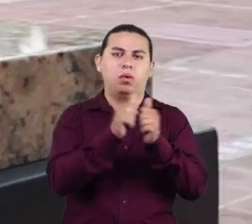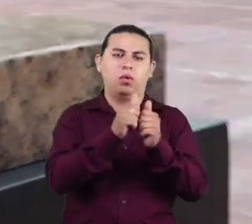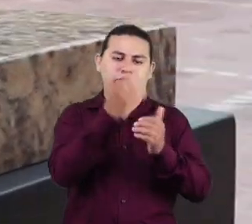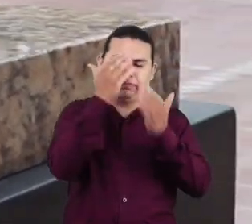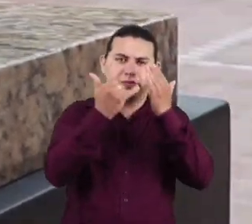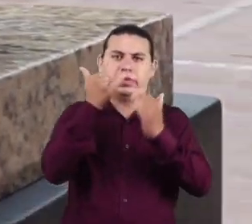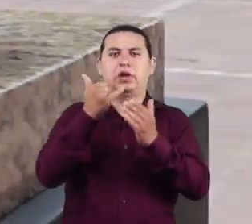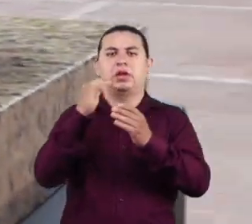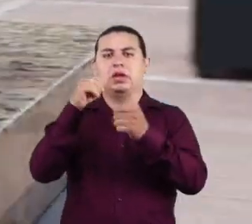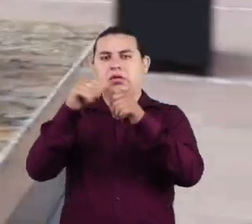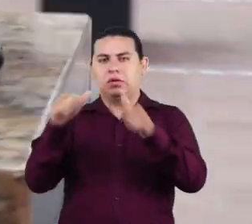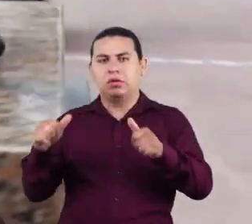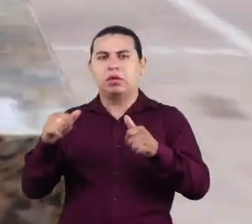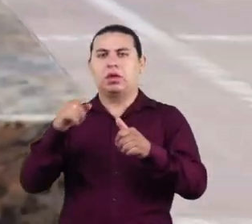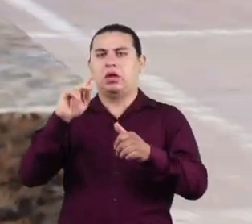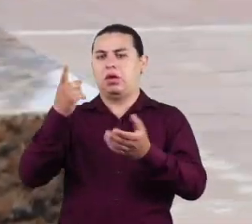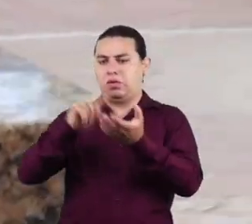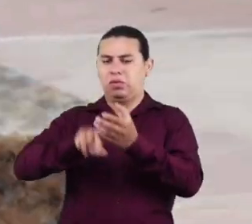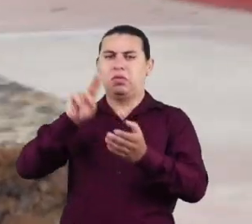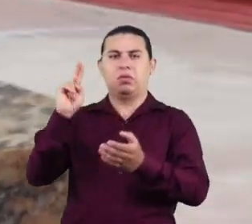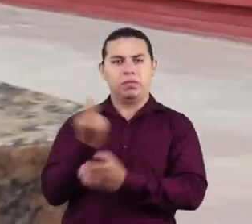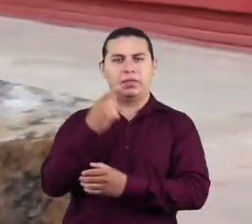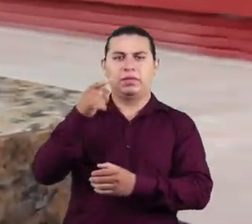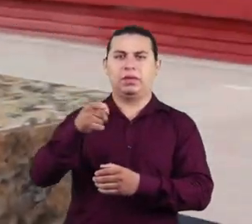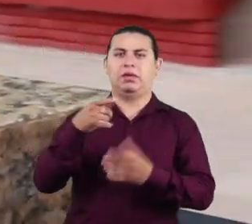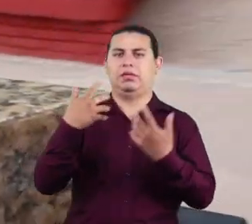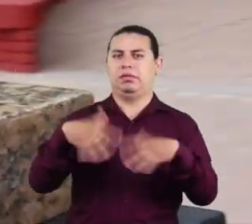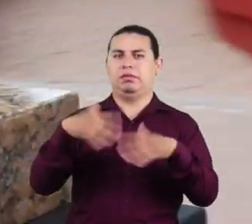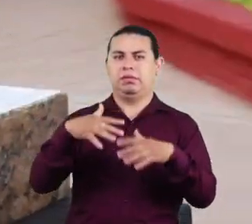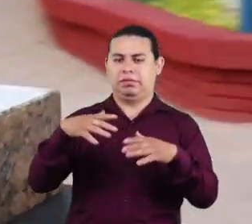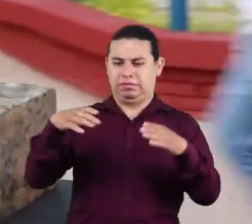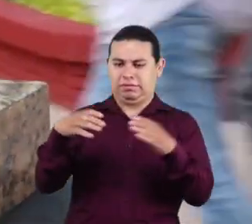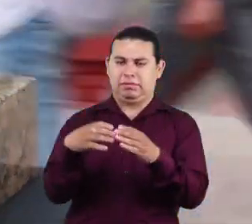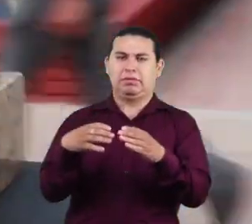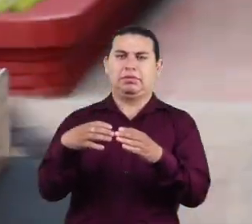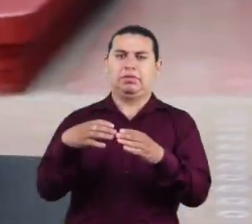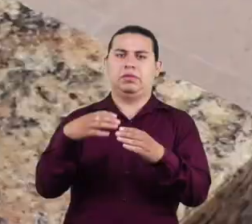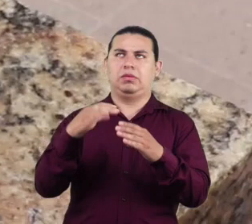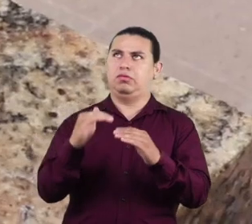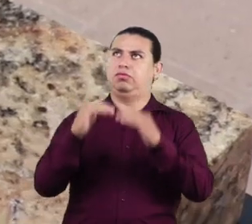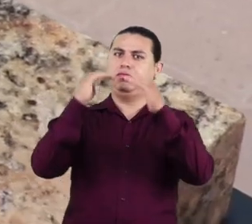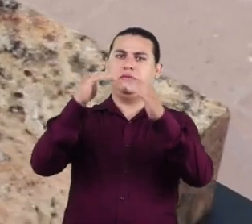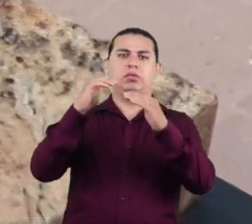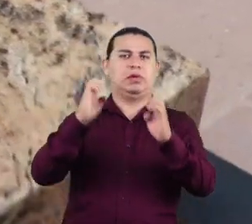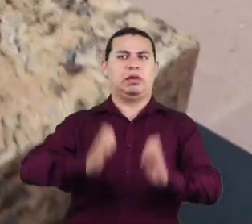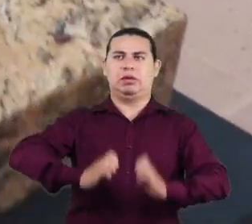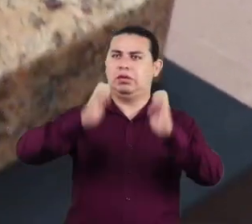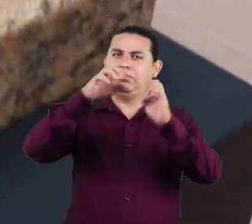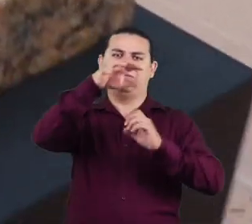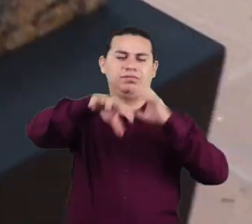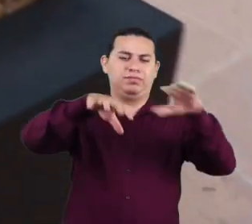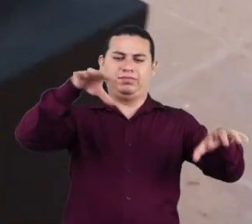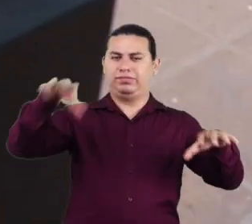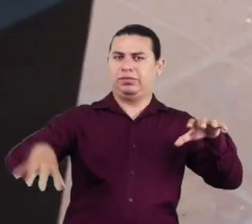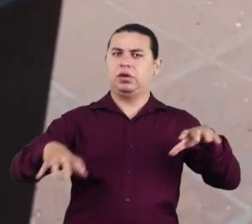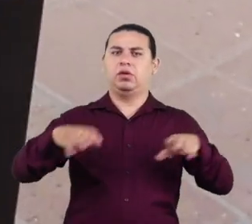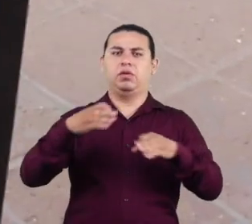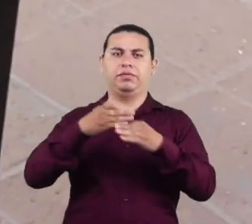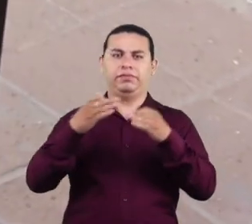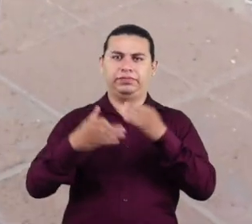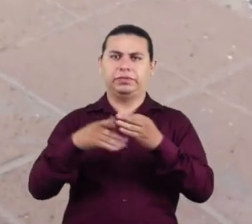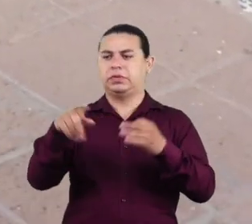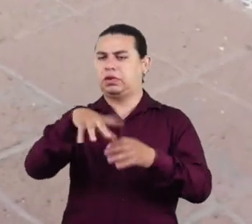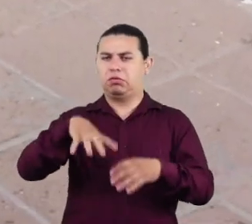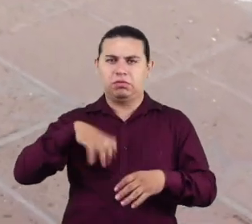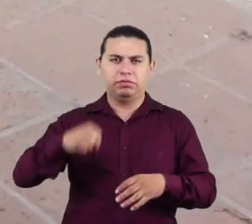tan icónico dentro de la universidad, en su frontispicio y en todo el edificio de la facultad